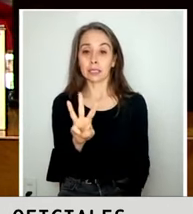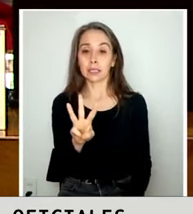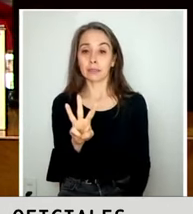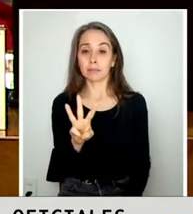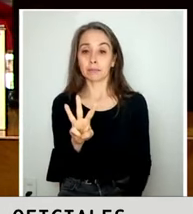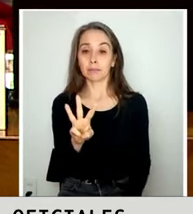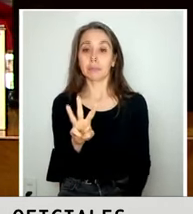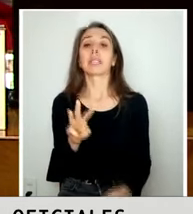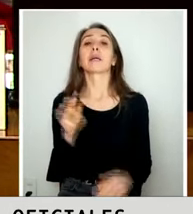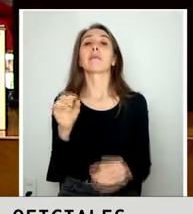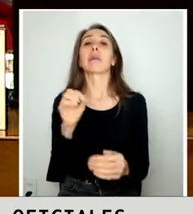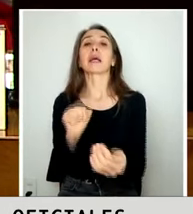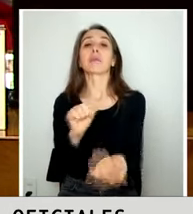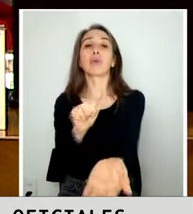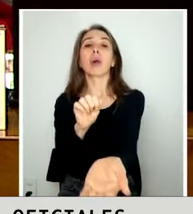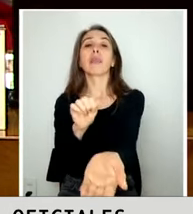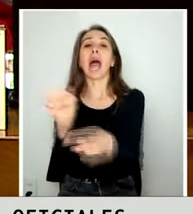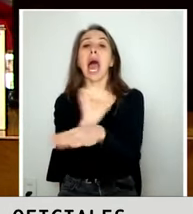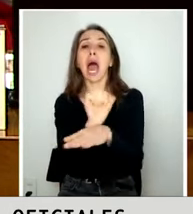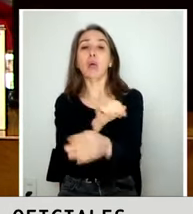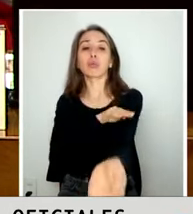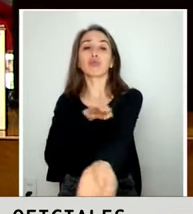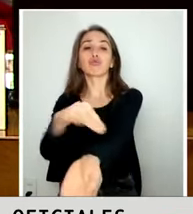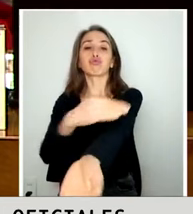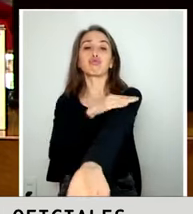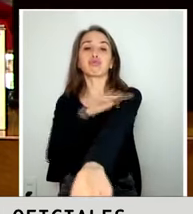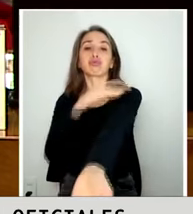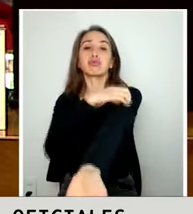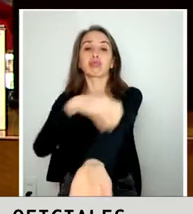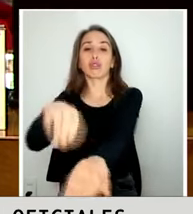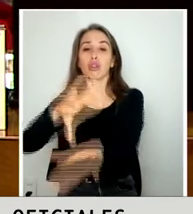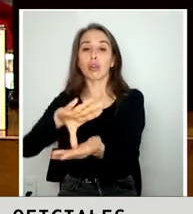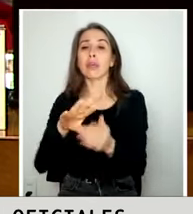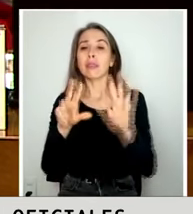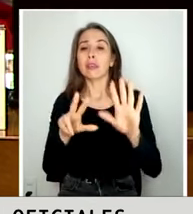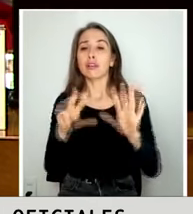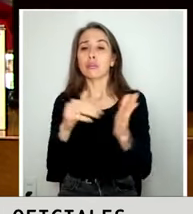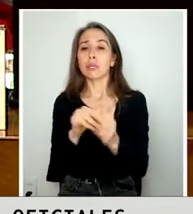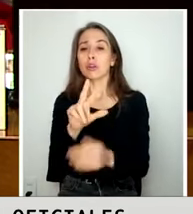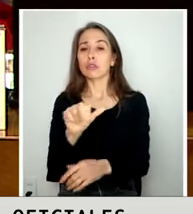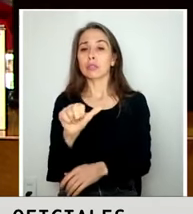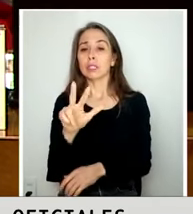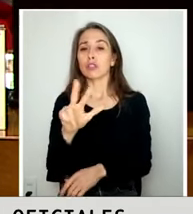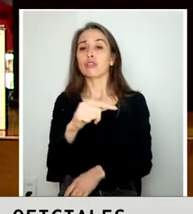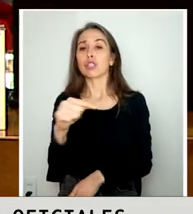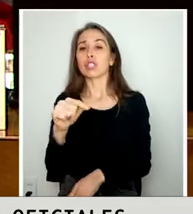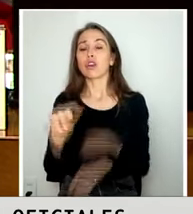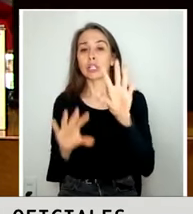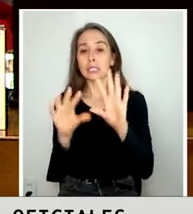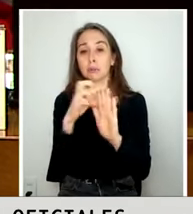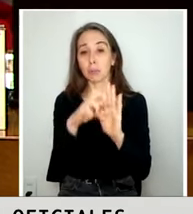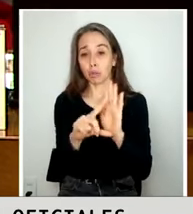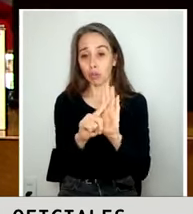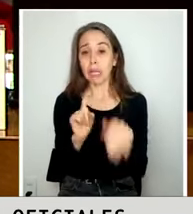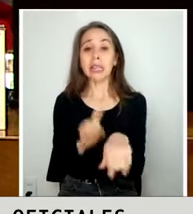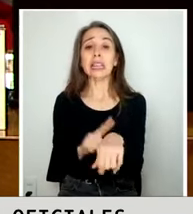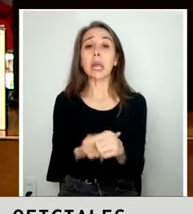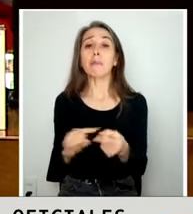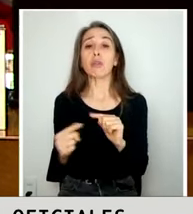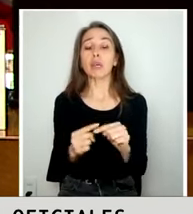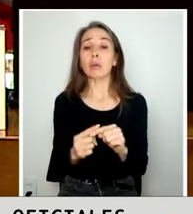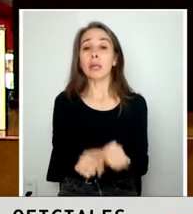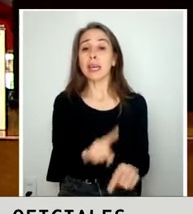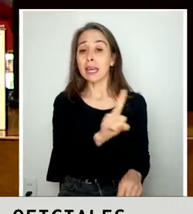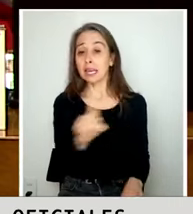país correspondiente al boletín dieciséis mil ochenta y ocho guión quince para la discusión de este proyecto se otorgarán tres minutos a cada